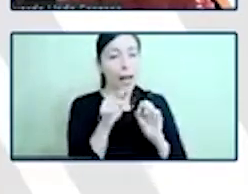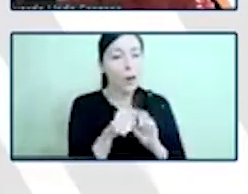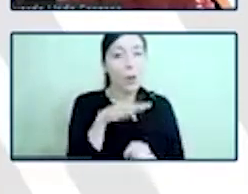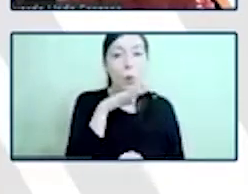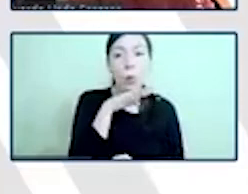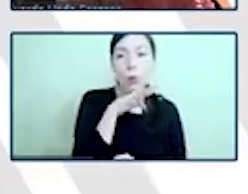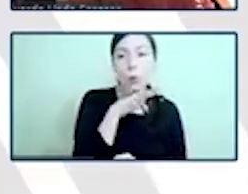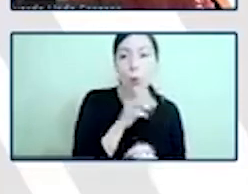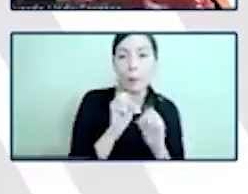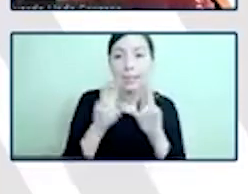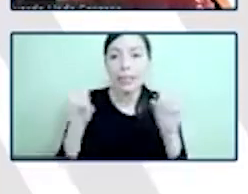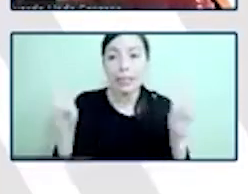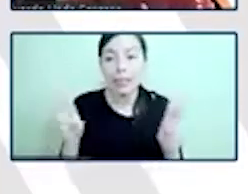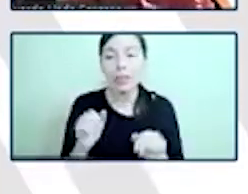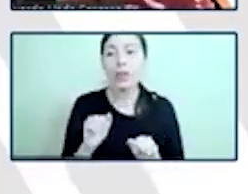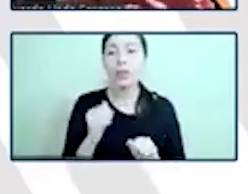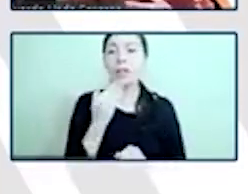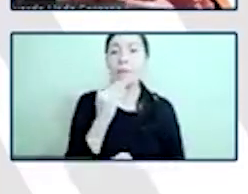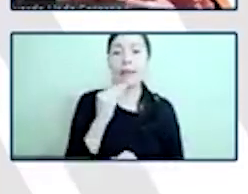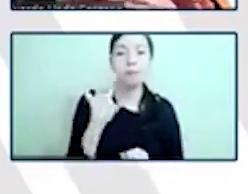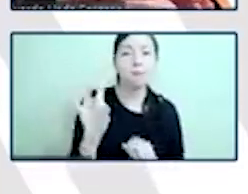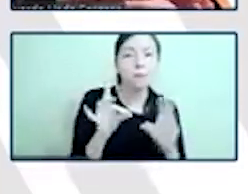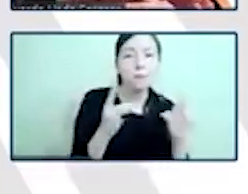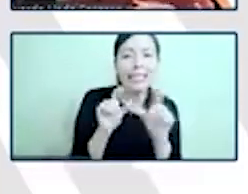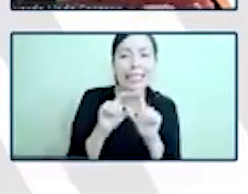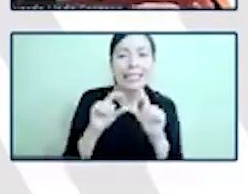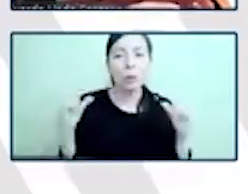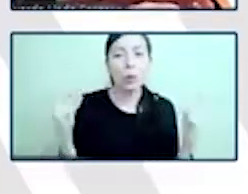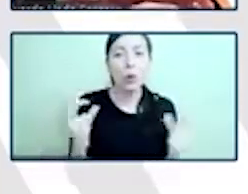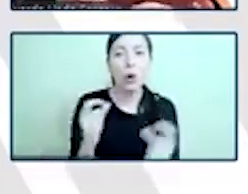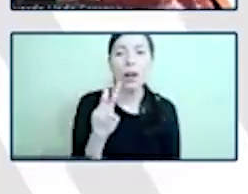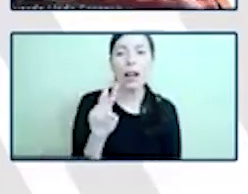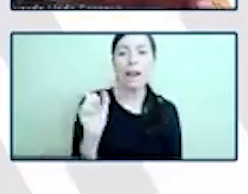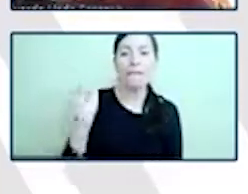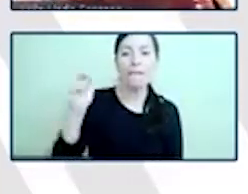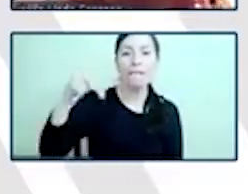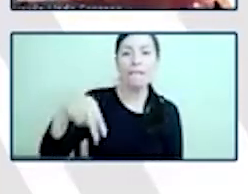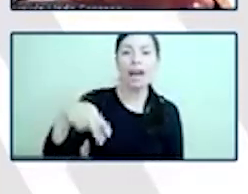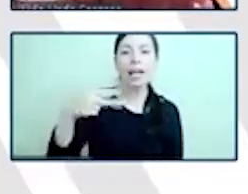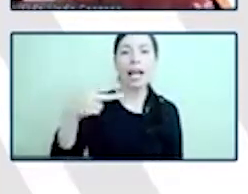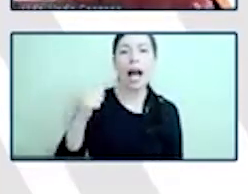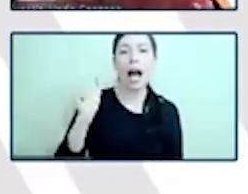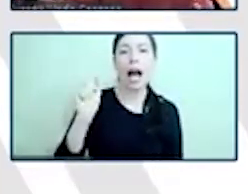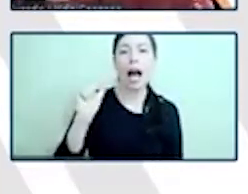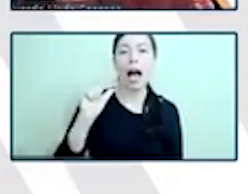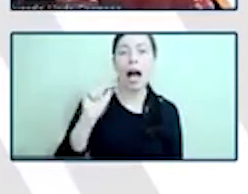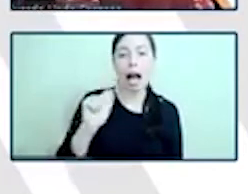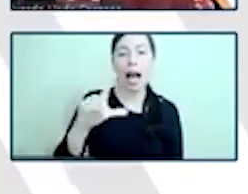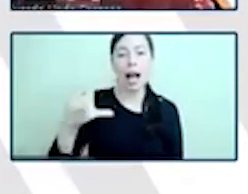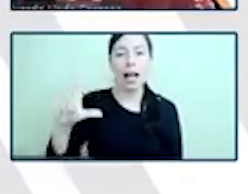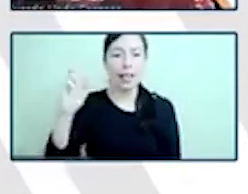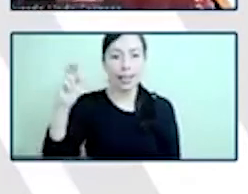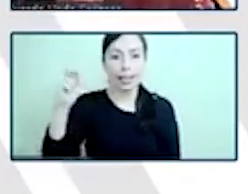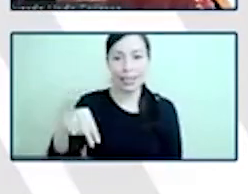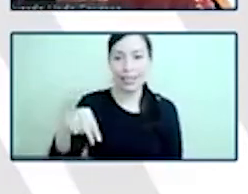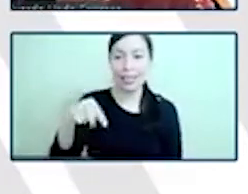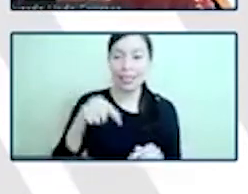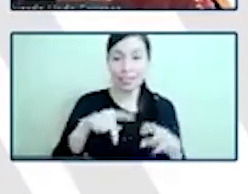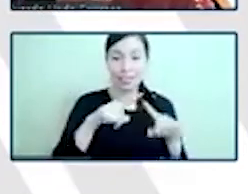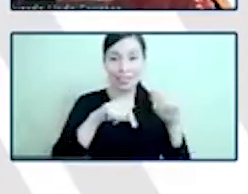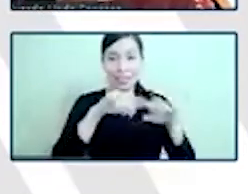Se descubrieron los cinturones de Van Allen, que son estas bandas magnéticas, ¿cierto?, en torno a la Tierra, que